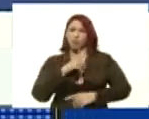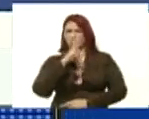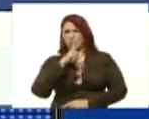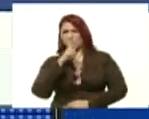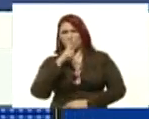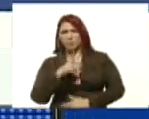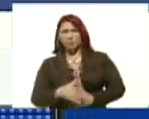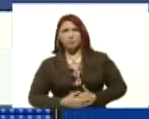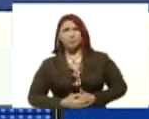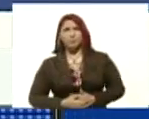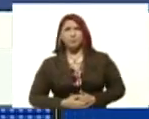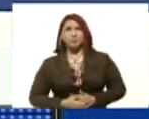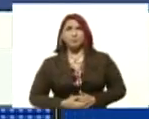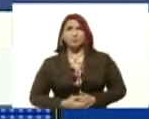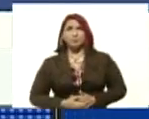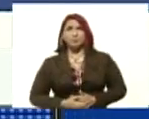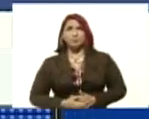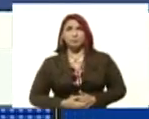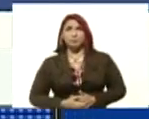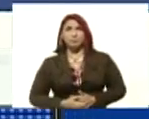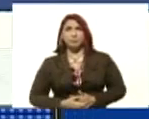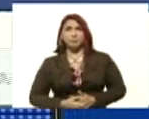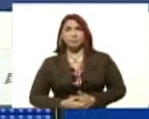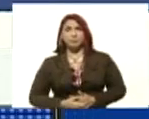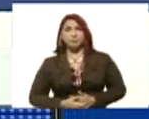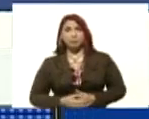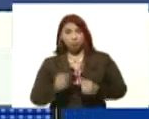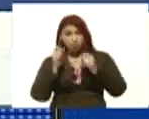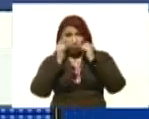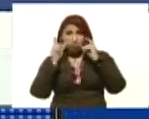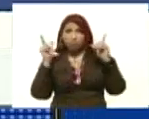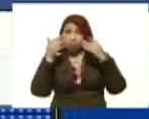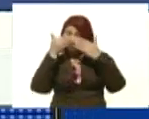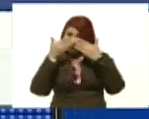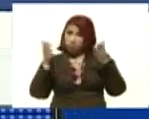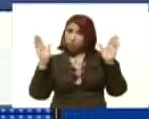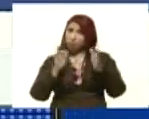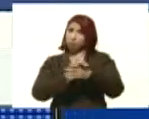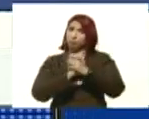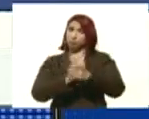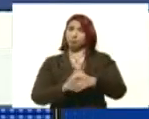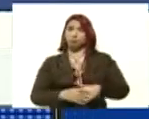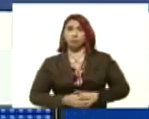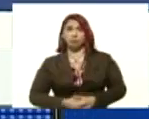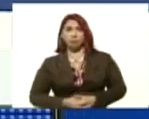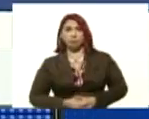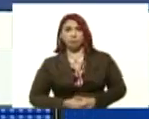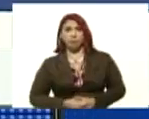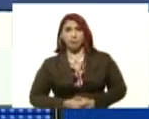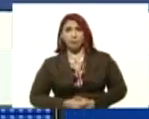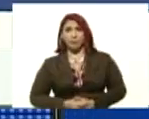ahí. Dense en cuenta, abran los ojos, compañeros, compañeras.